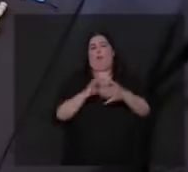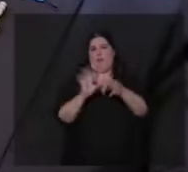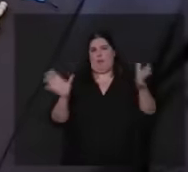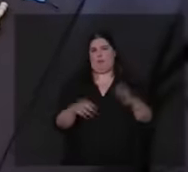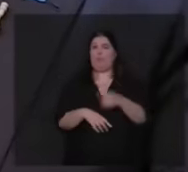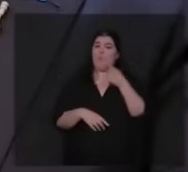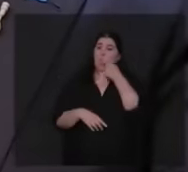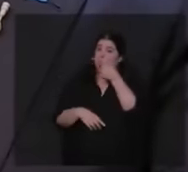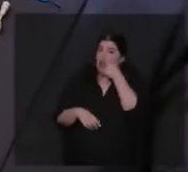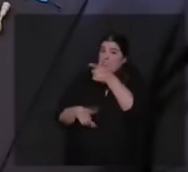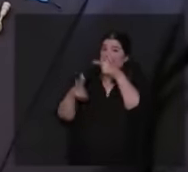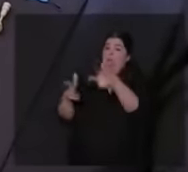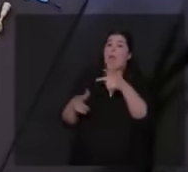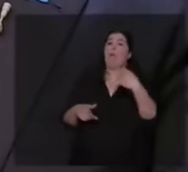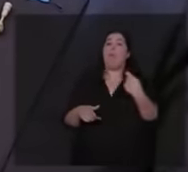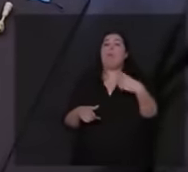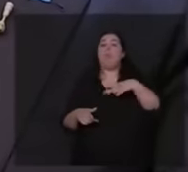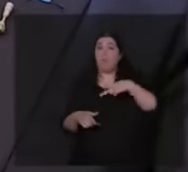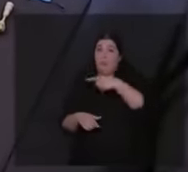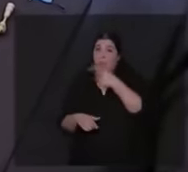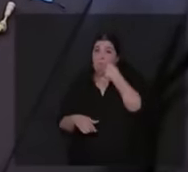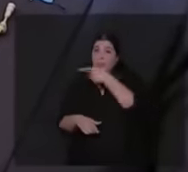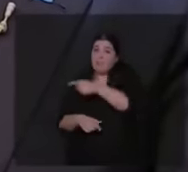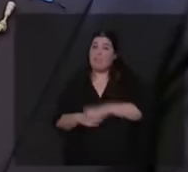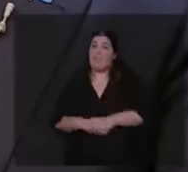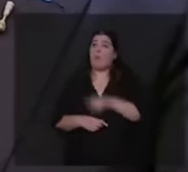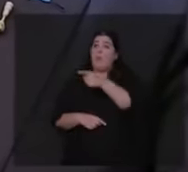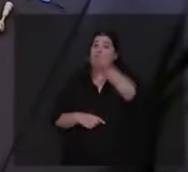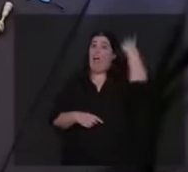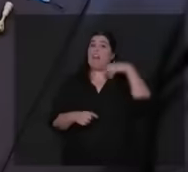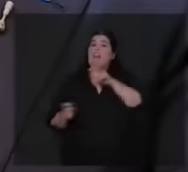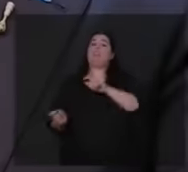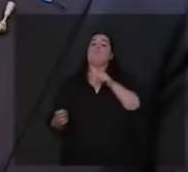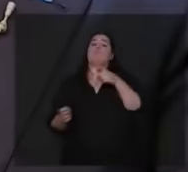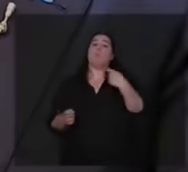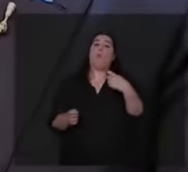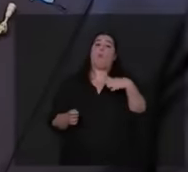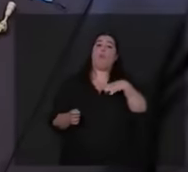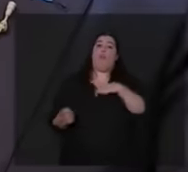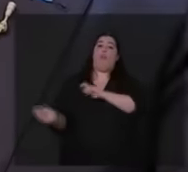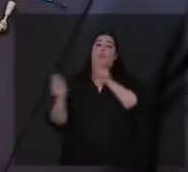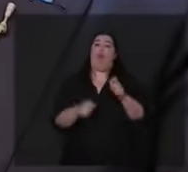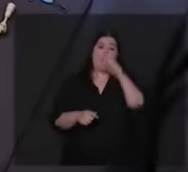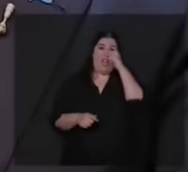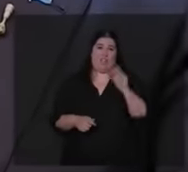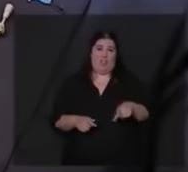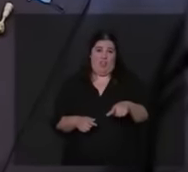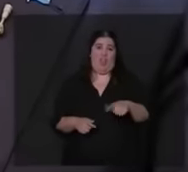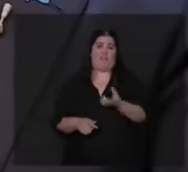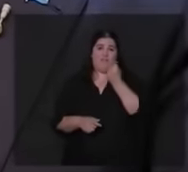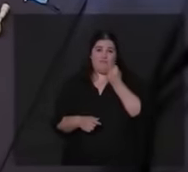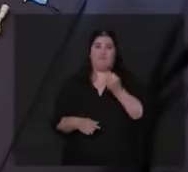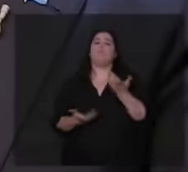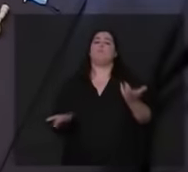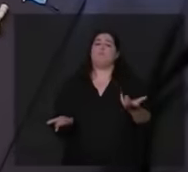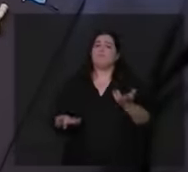las AFJPs, porque vos sos el que las nacionalizó y como consecuencia de ello se patinaron el Fondo de